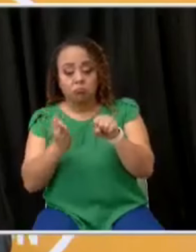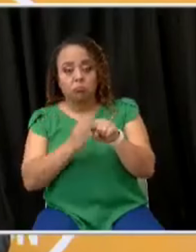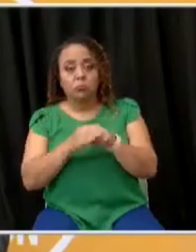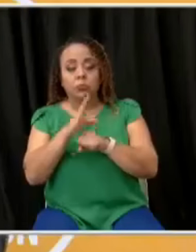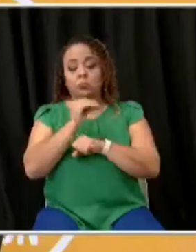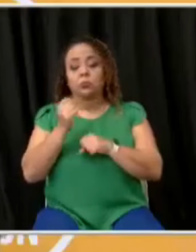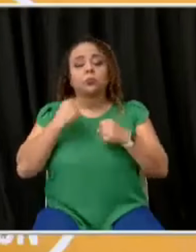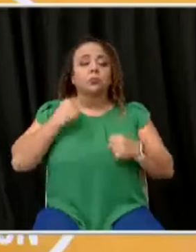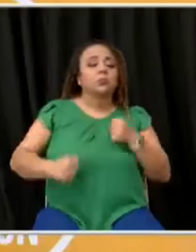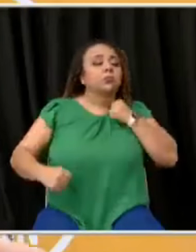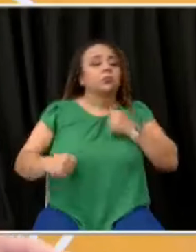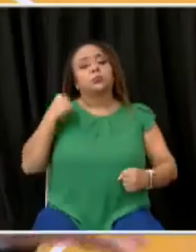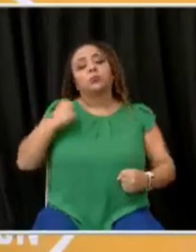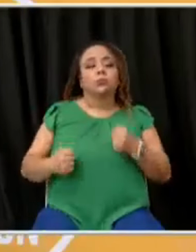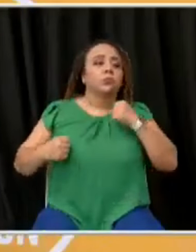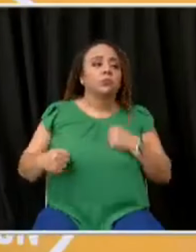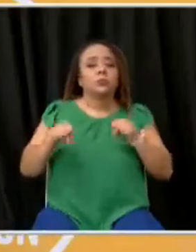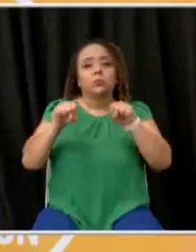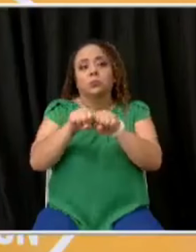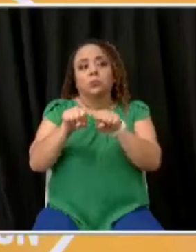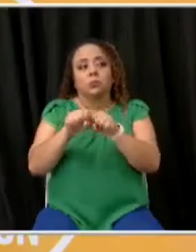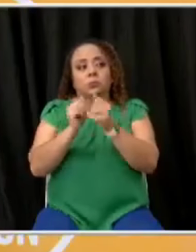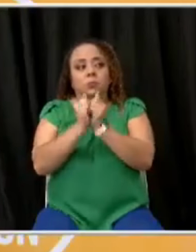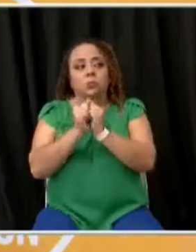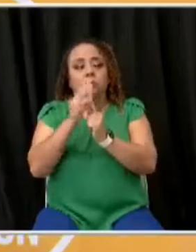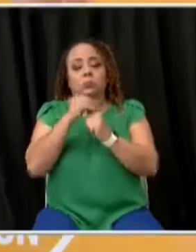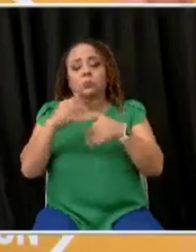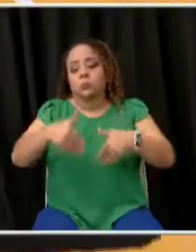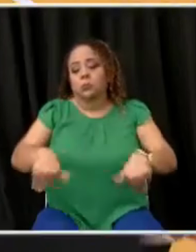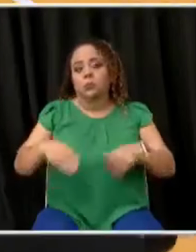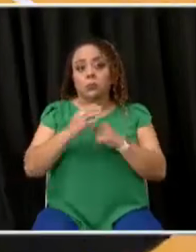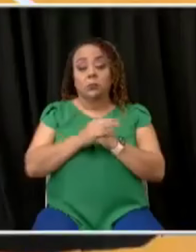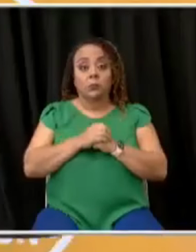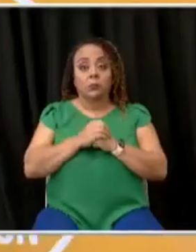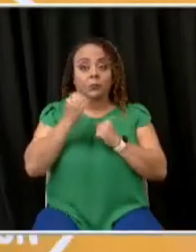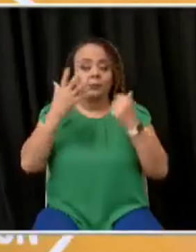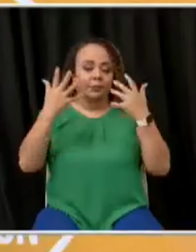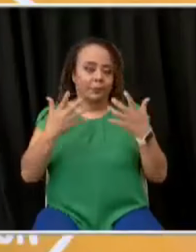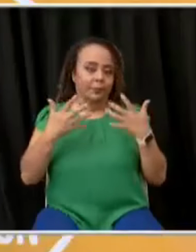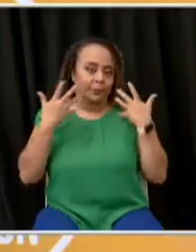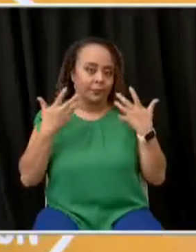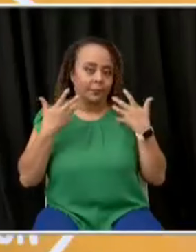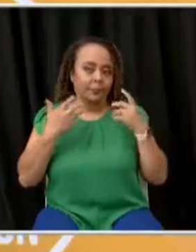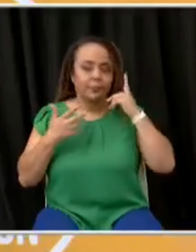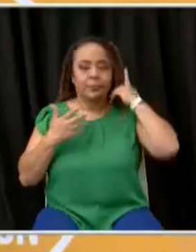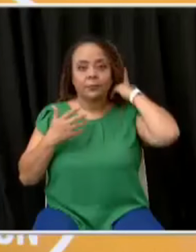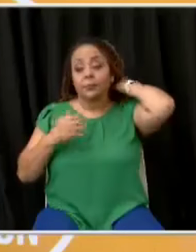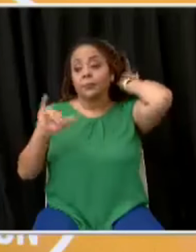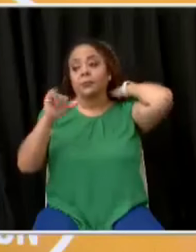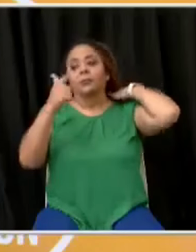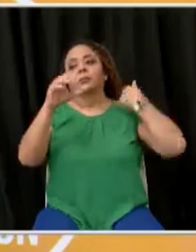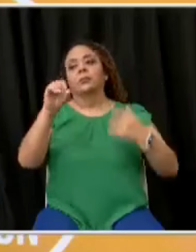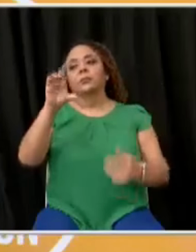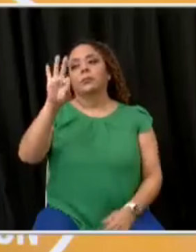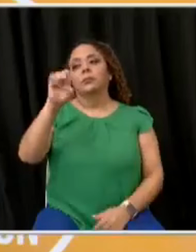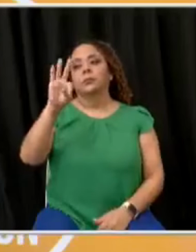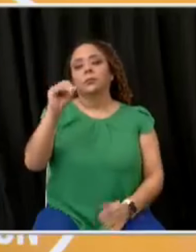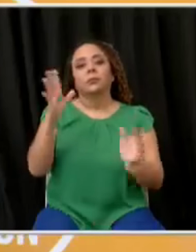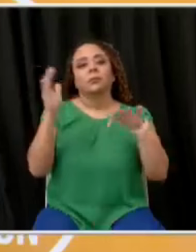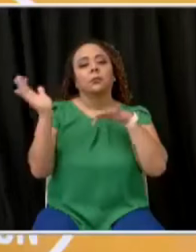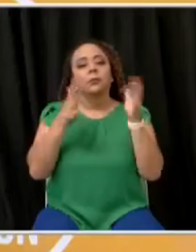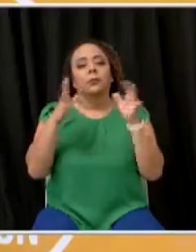saliendo a trotar con tenis y con pantaloneta, o que está en un ambiente como golfito, donde casi no hay viento y la